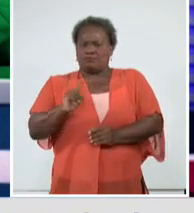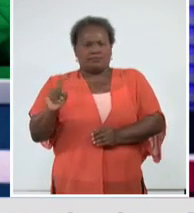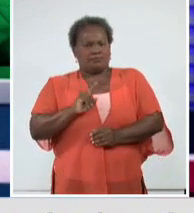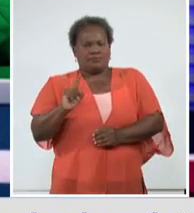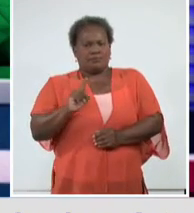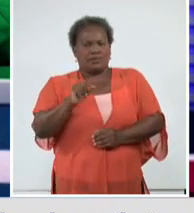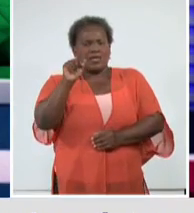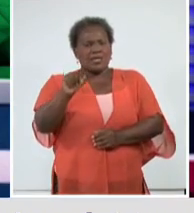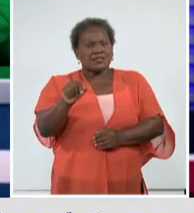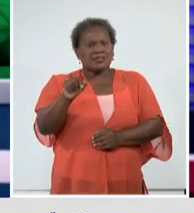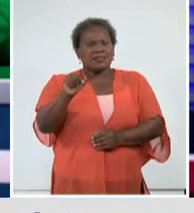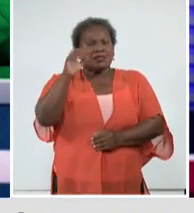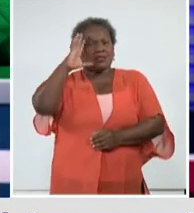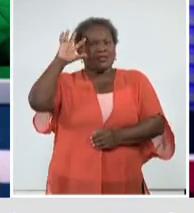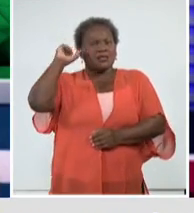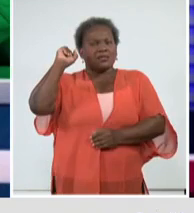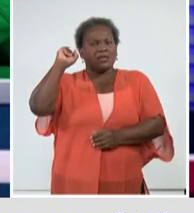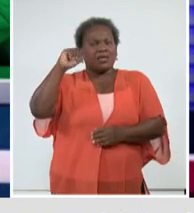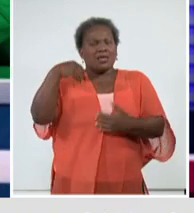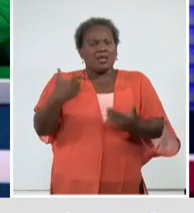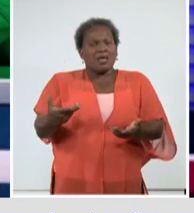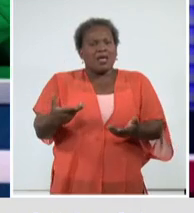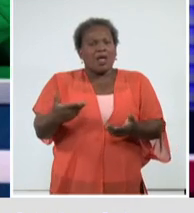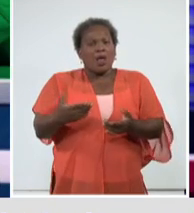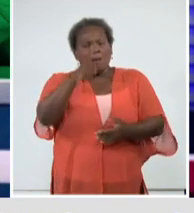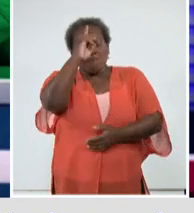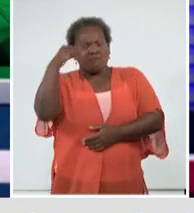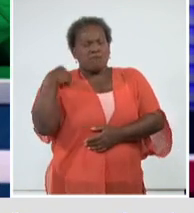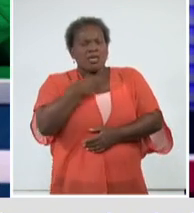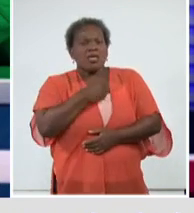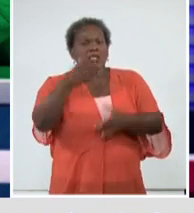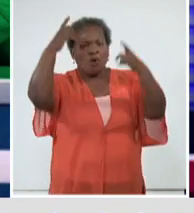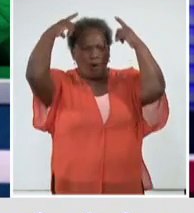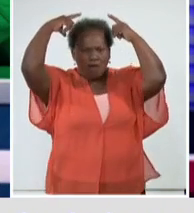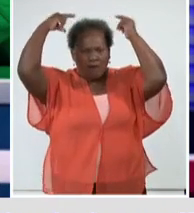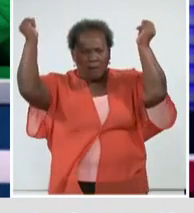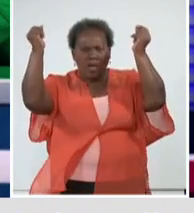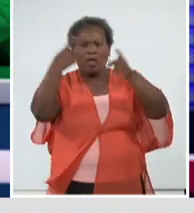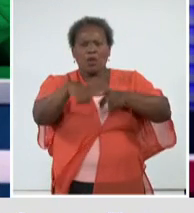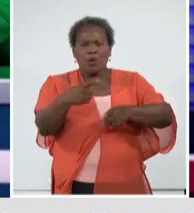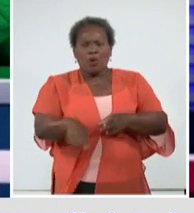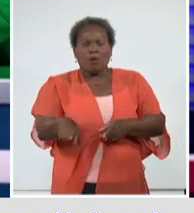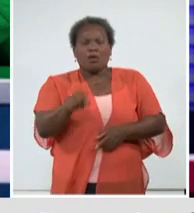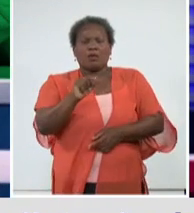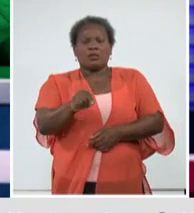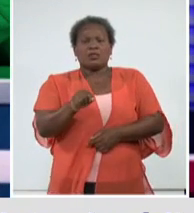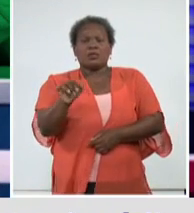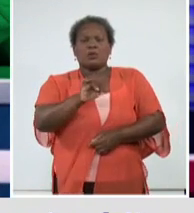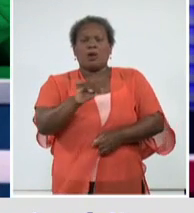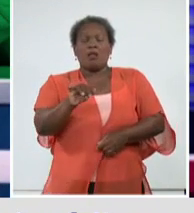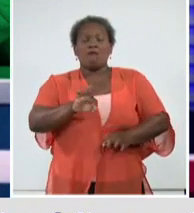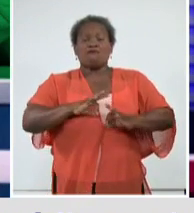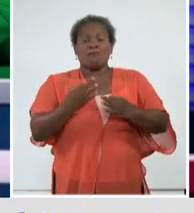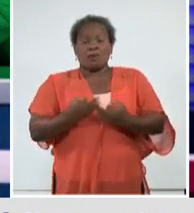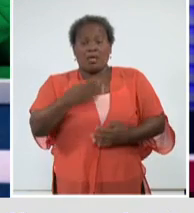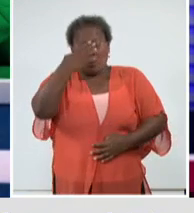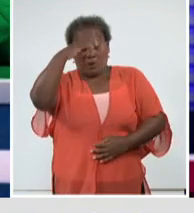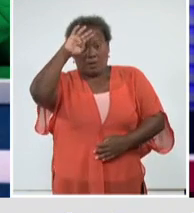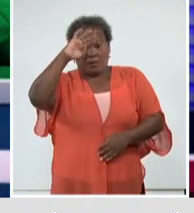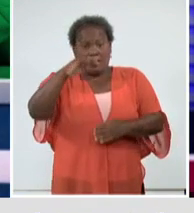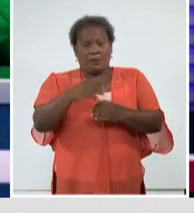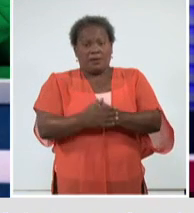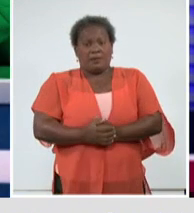es la lectura que tenemos que dar no solo los médicos, los enfermeros, los sanitarios, sino la lectura que tiene que dar la familia cubana. Porque